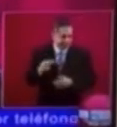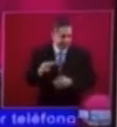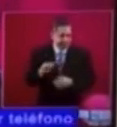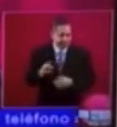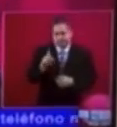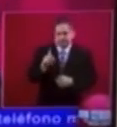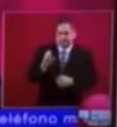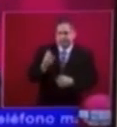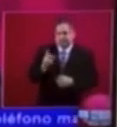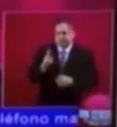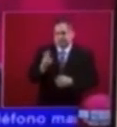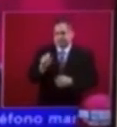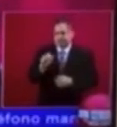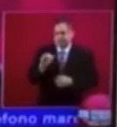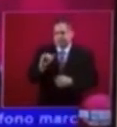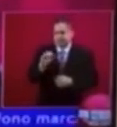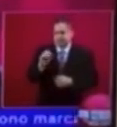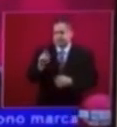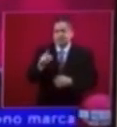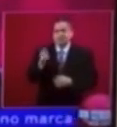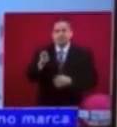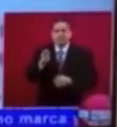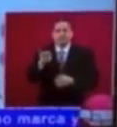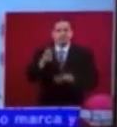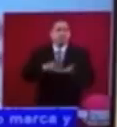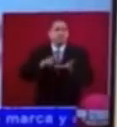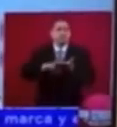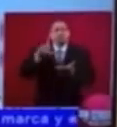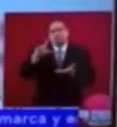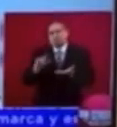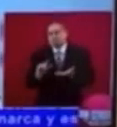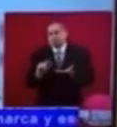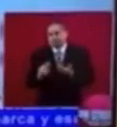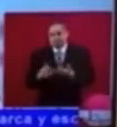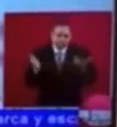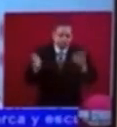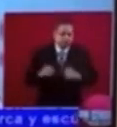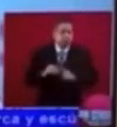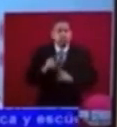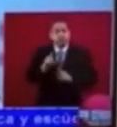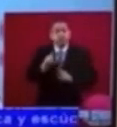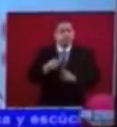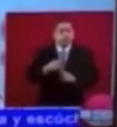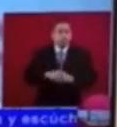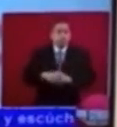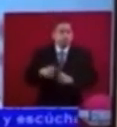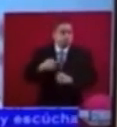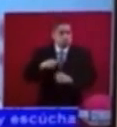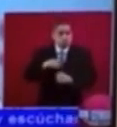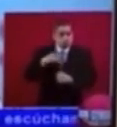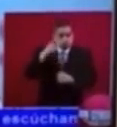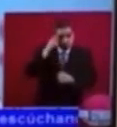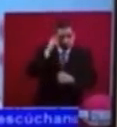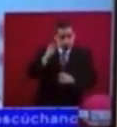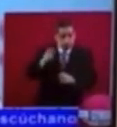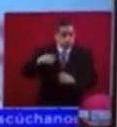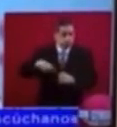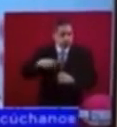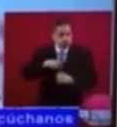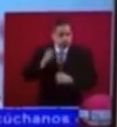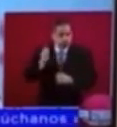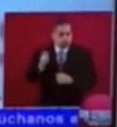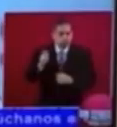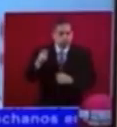redes nos lleva a dos temas, si me permites, Jorge. Uno, buscar que se transparente lo más posible